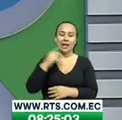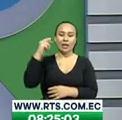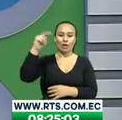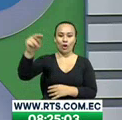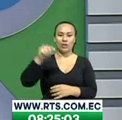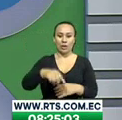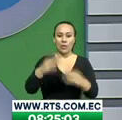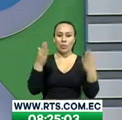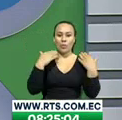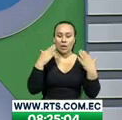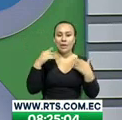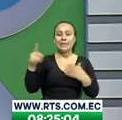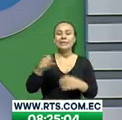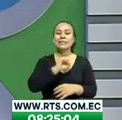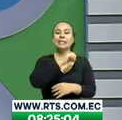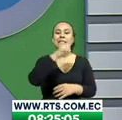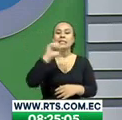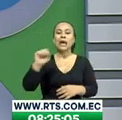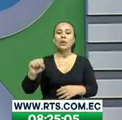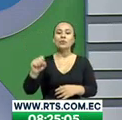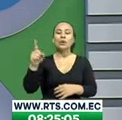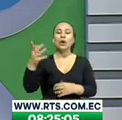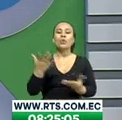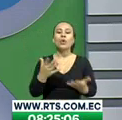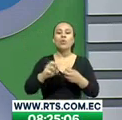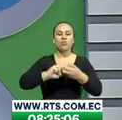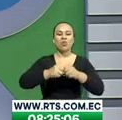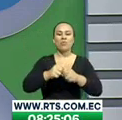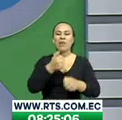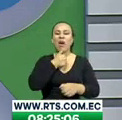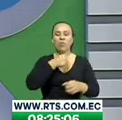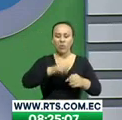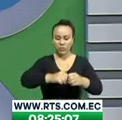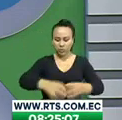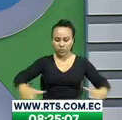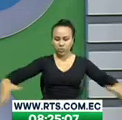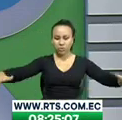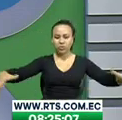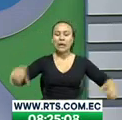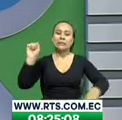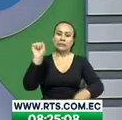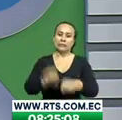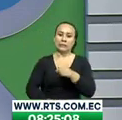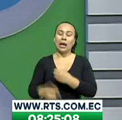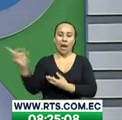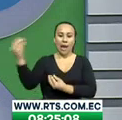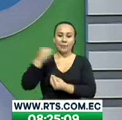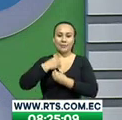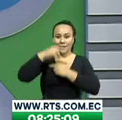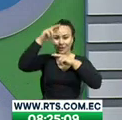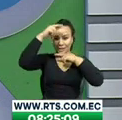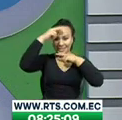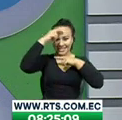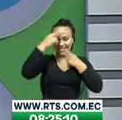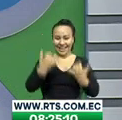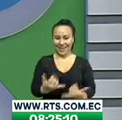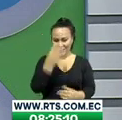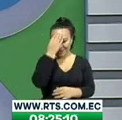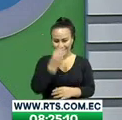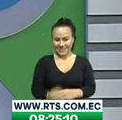Guayaquil, específicamente en Sauces. Ahí hay un problema de fuga de agua y él nos va a ampliar la información a esta hora. Buenos días, ¿cómo estás, Jorge?